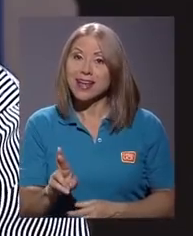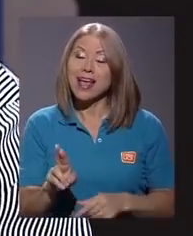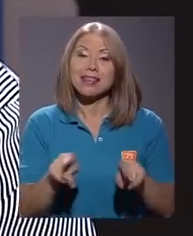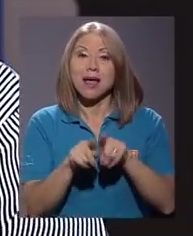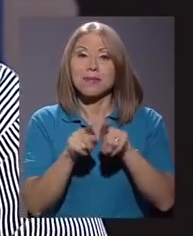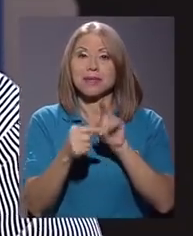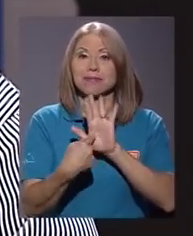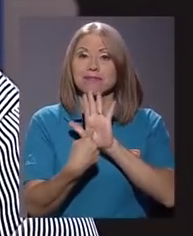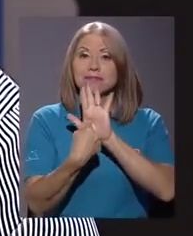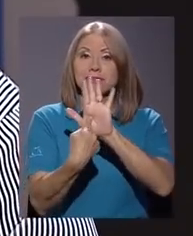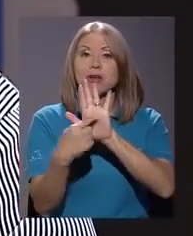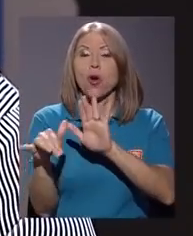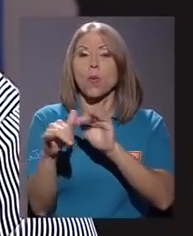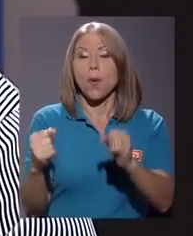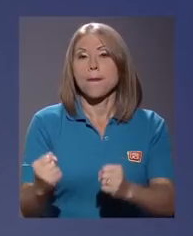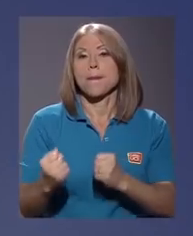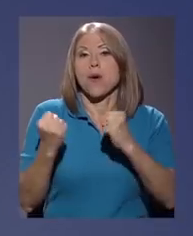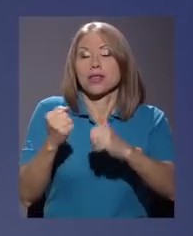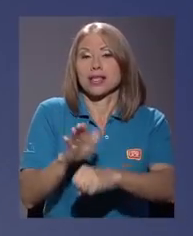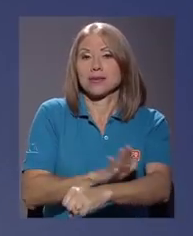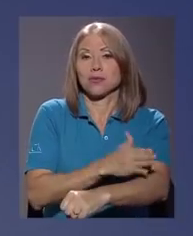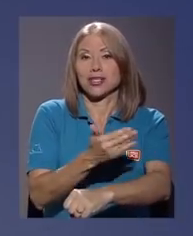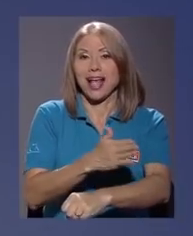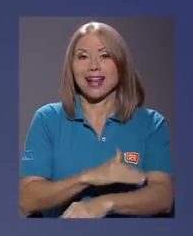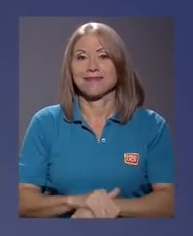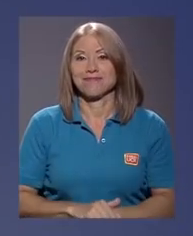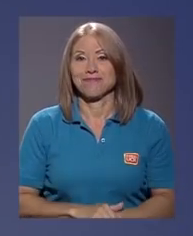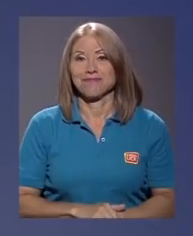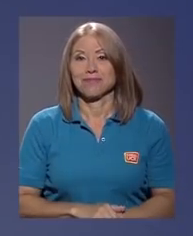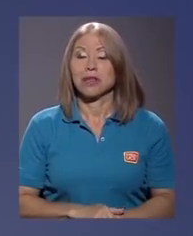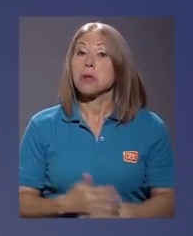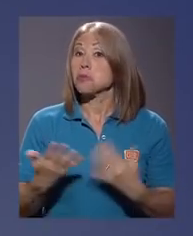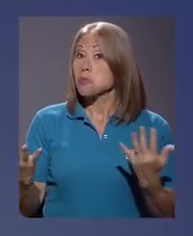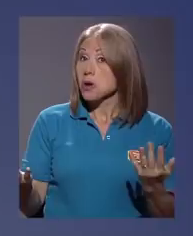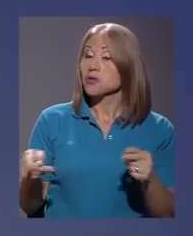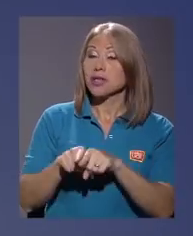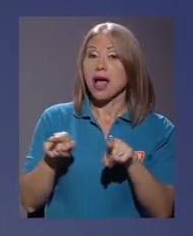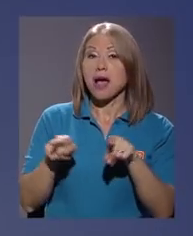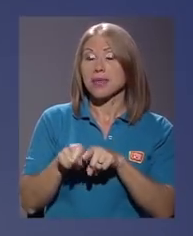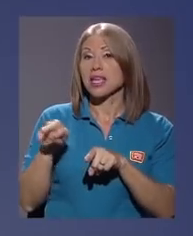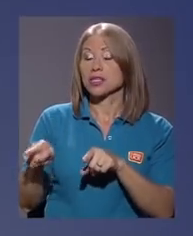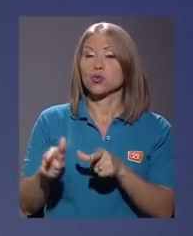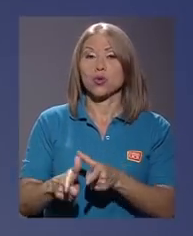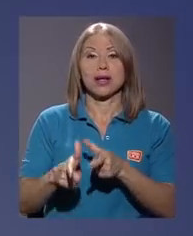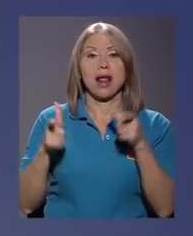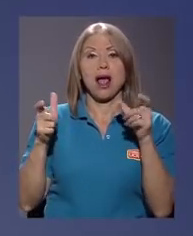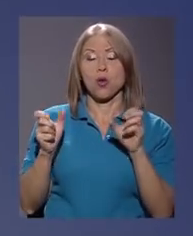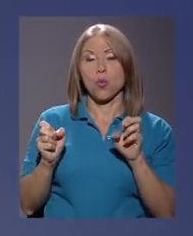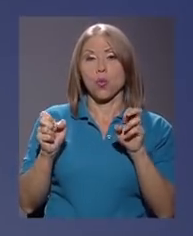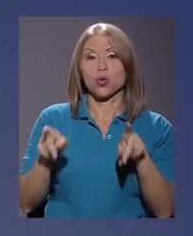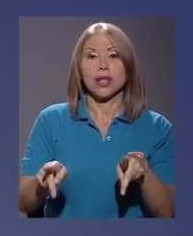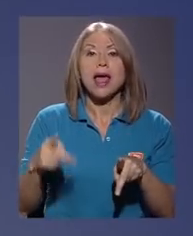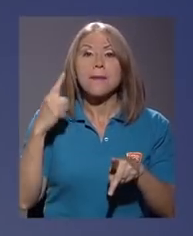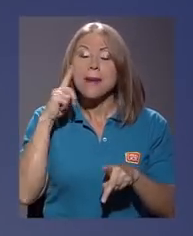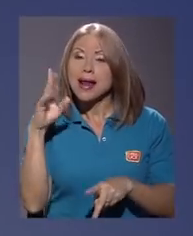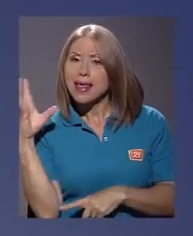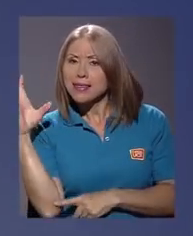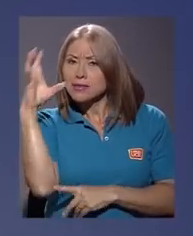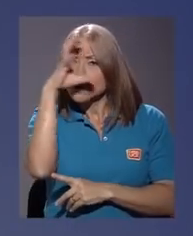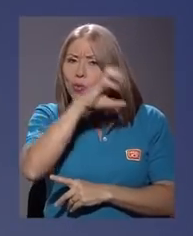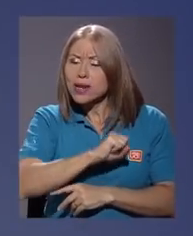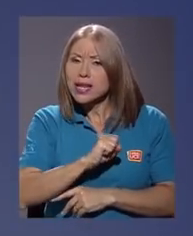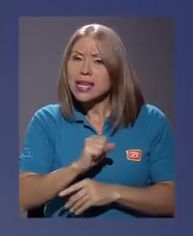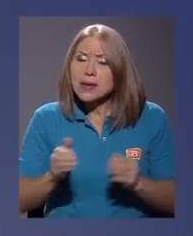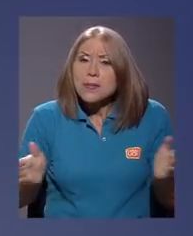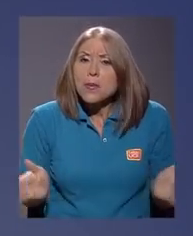potencia musical bueno Eso suena como una gran oportunidad también para descubrir y potenciar eh más talentos